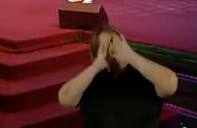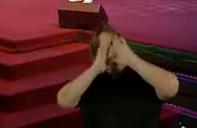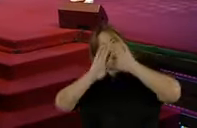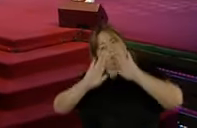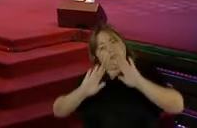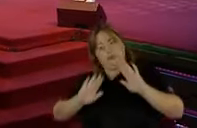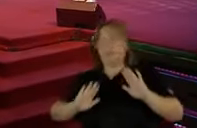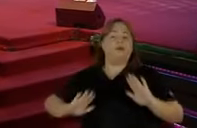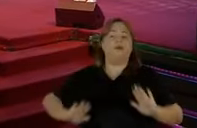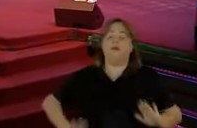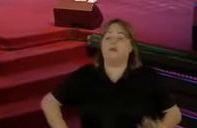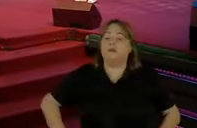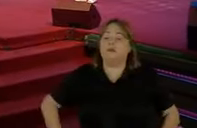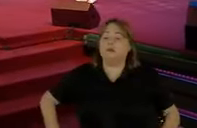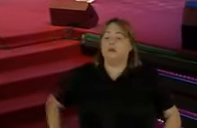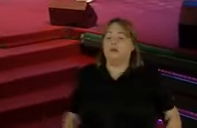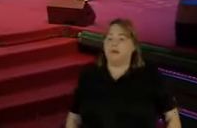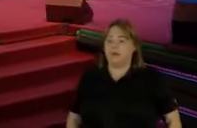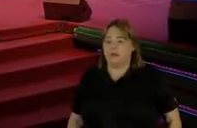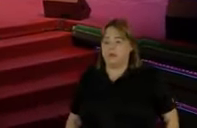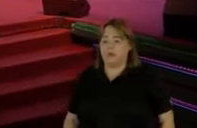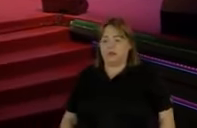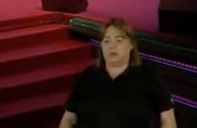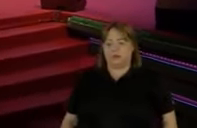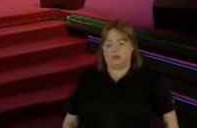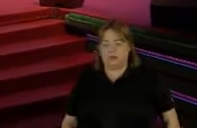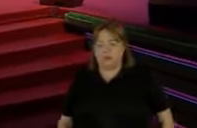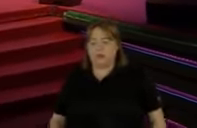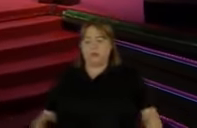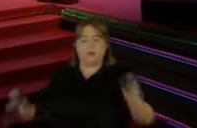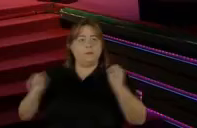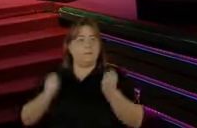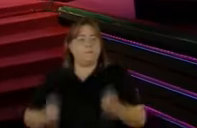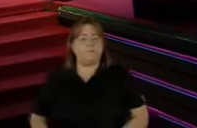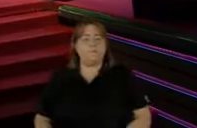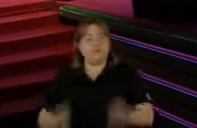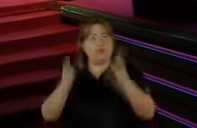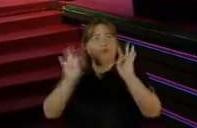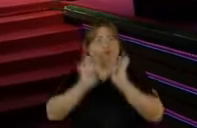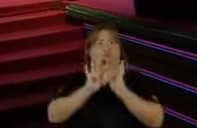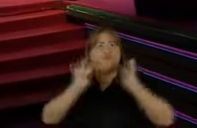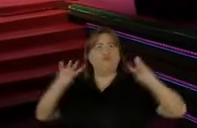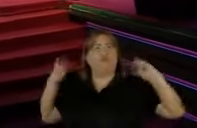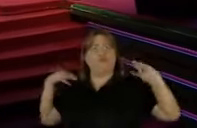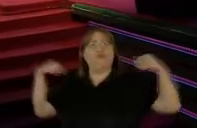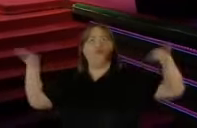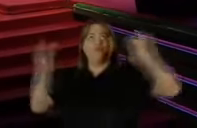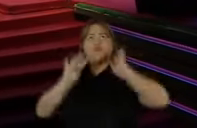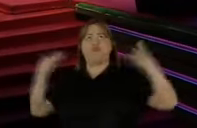paz. Y alrededor miles de ángeles le